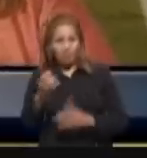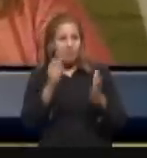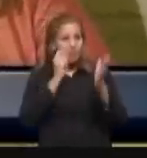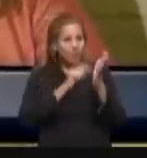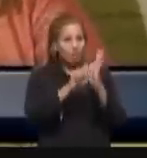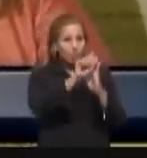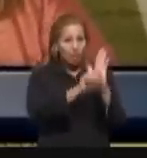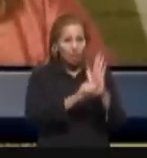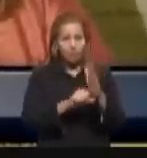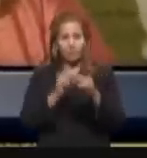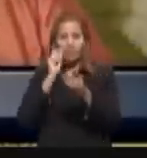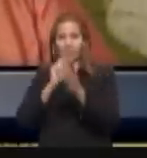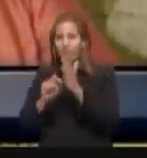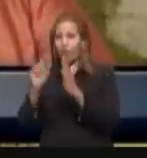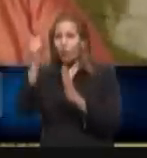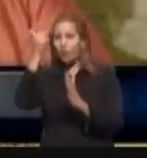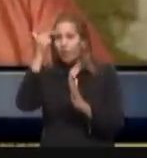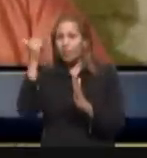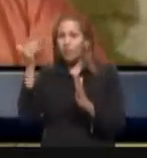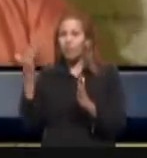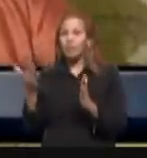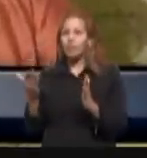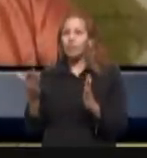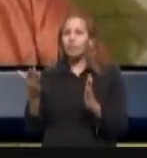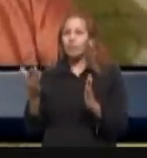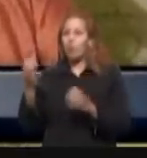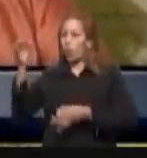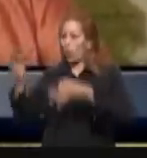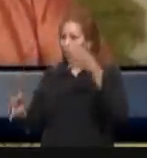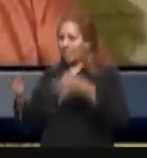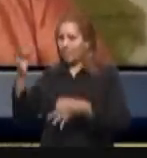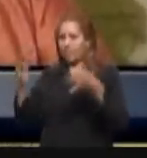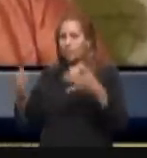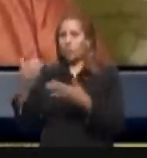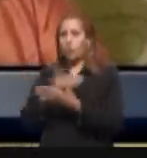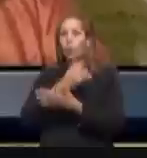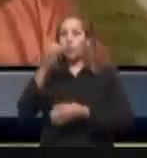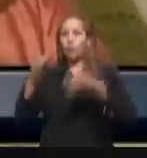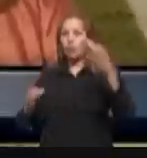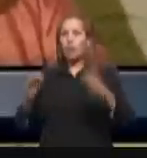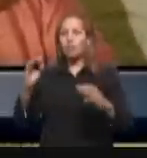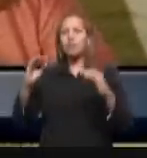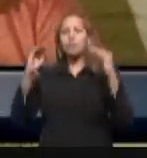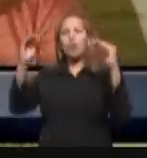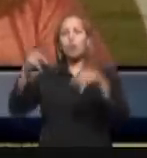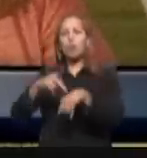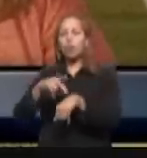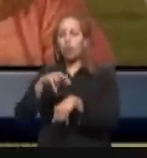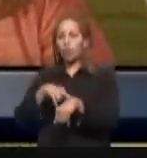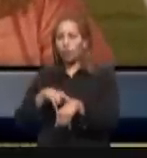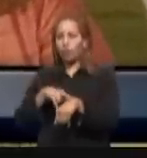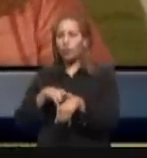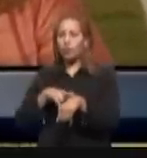Estado y secretario de la Gobernación, jueces asociados del nuevo Tribunal Supremo en Puerto Rico,